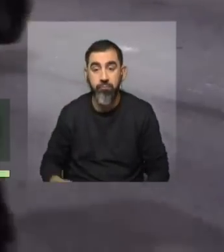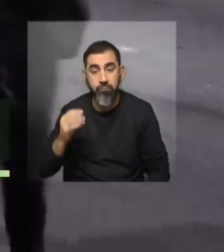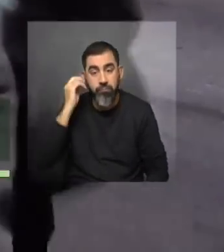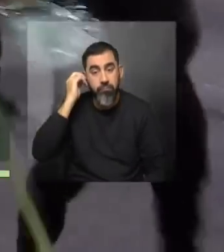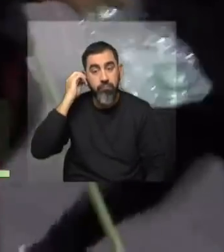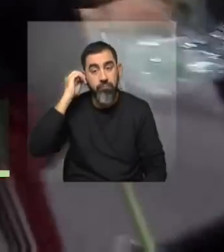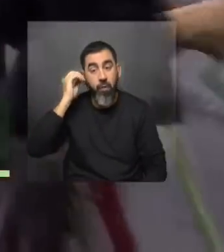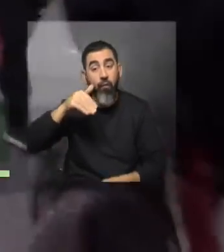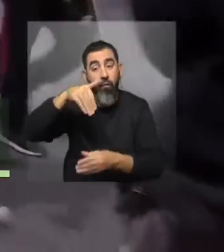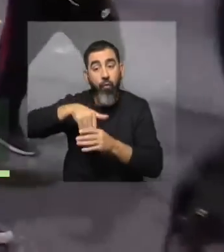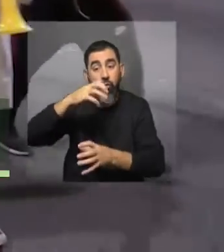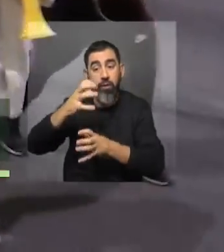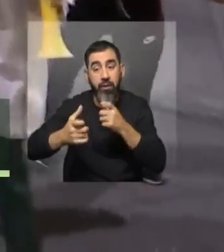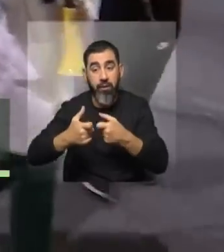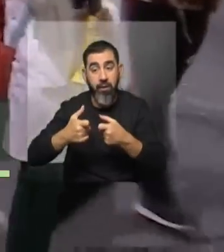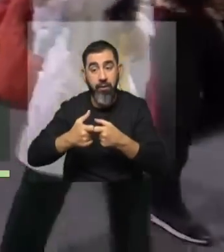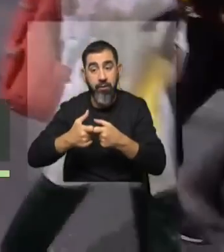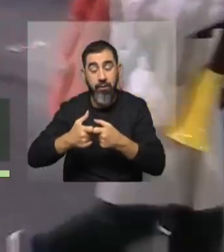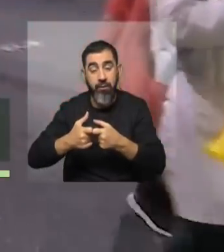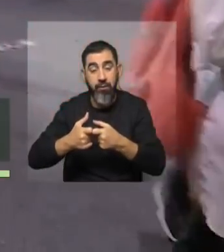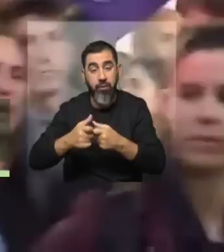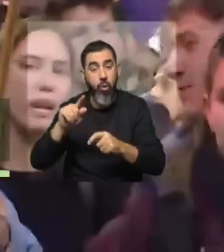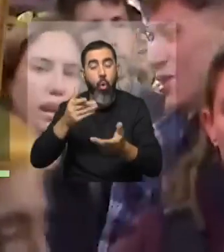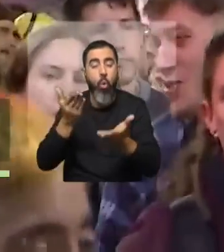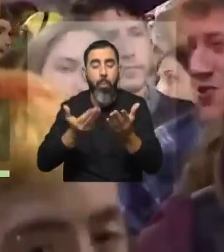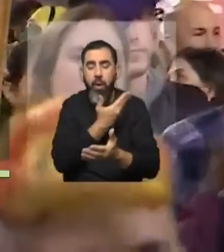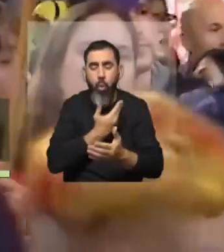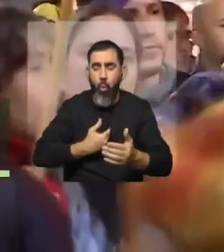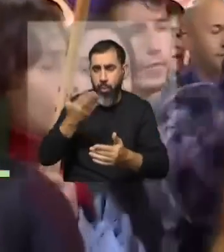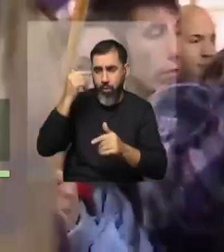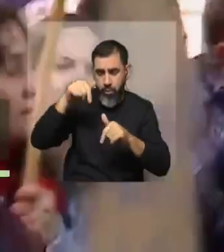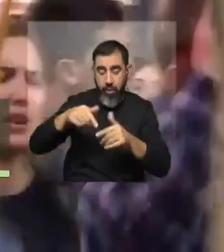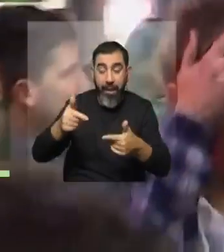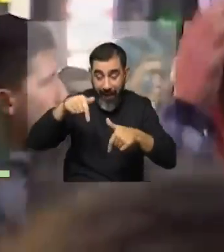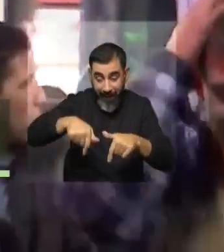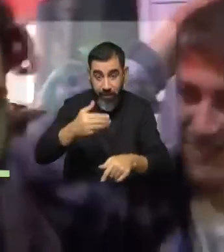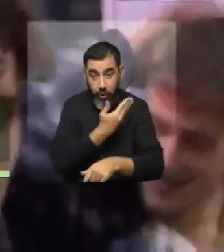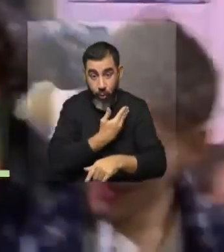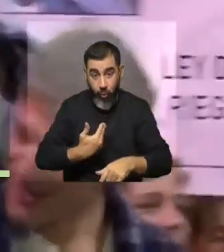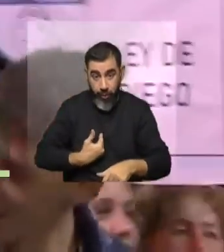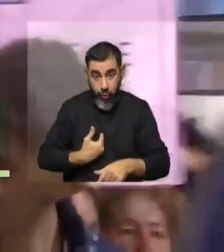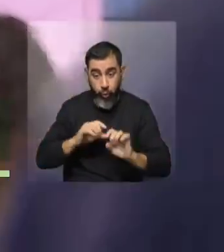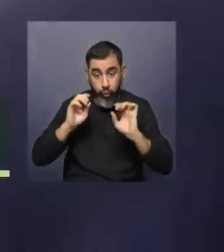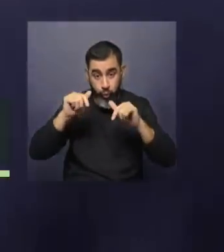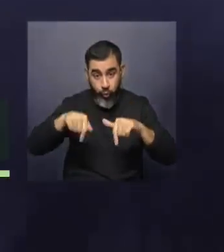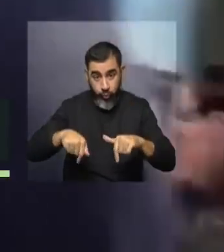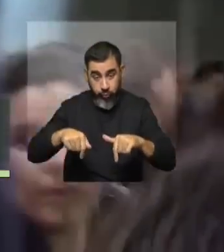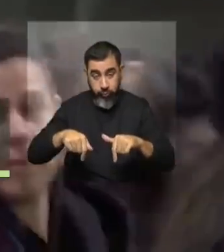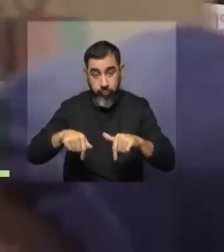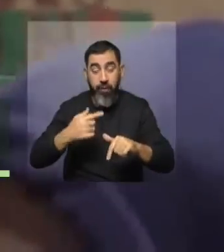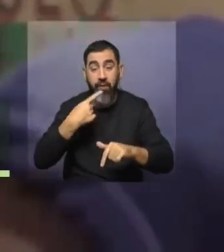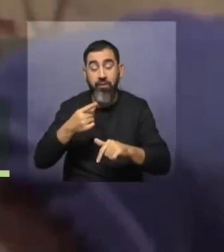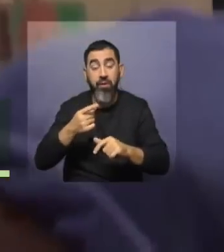que votante de la coalición, ya no cuando se compara gobierno anterior y este, sino cuando se analiza este gobierno, considera